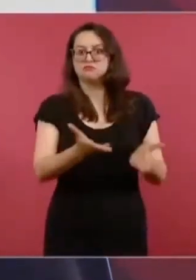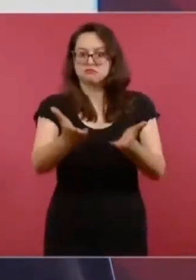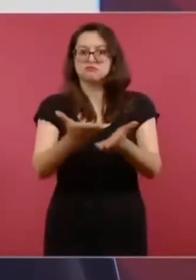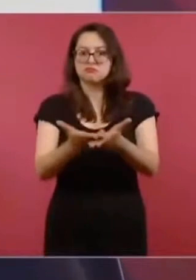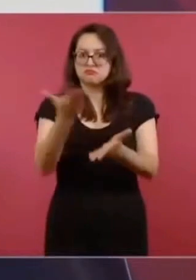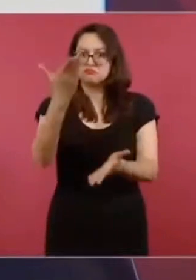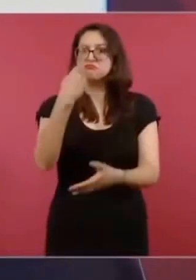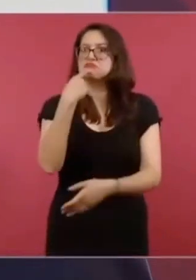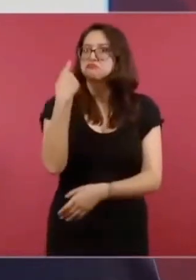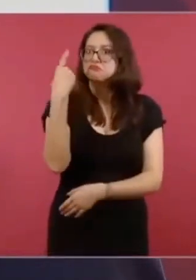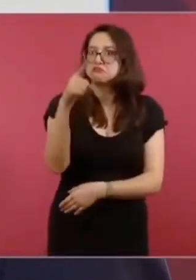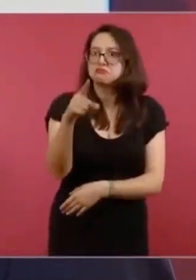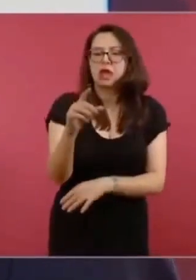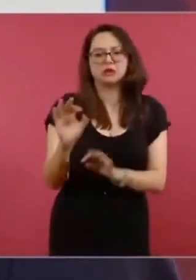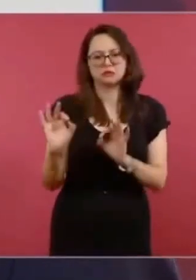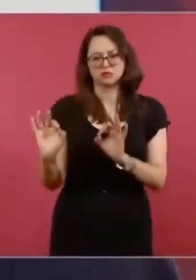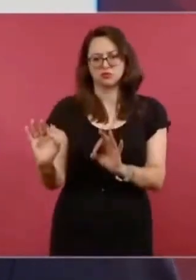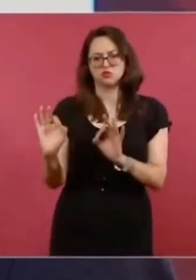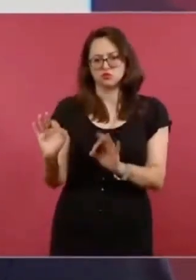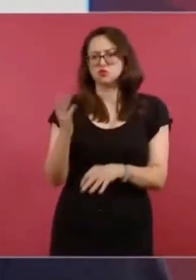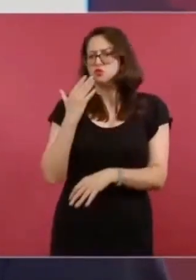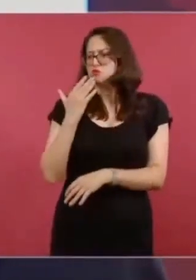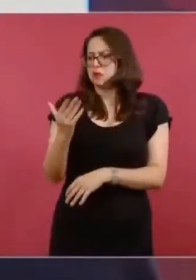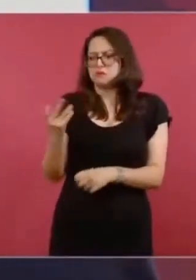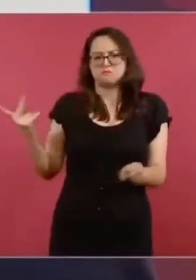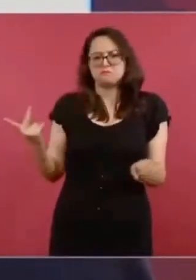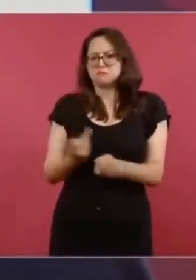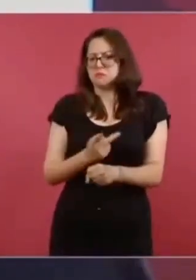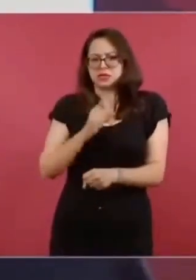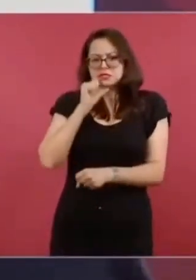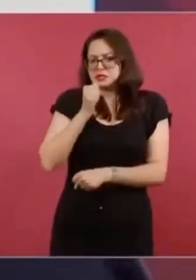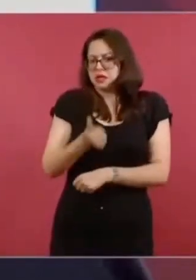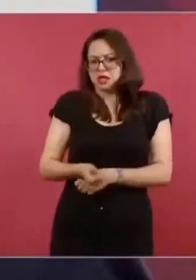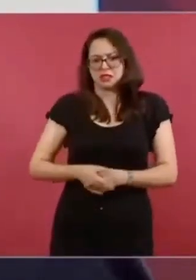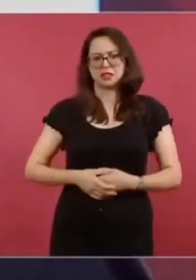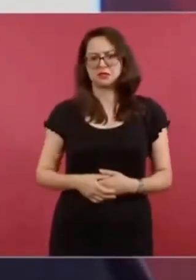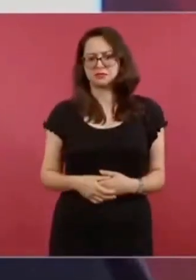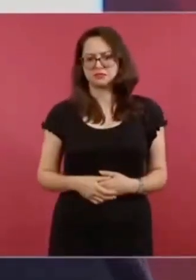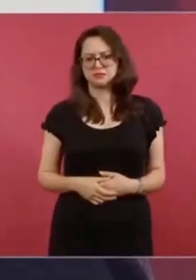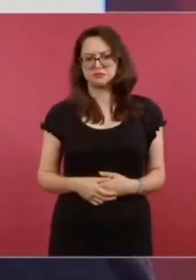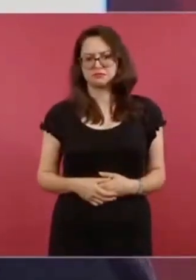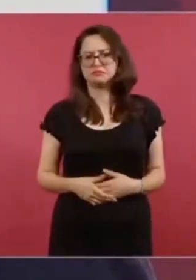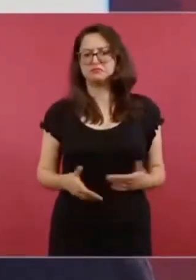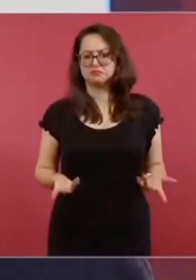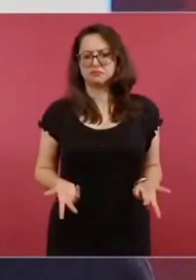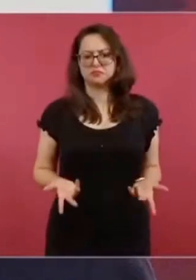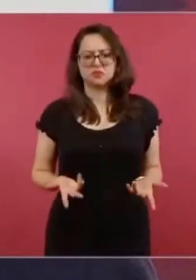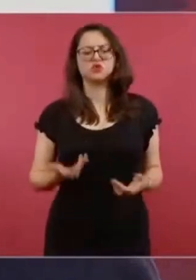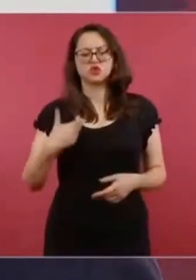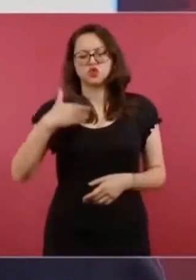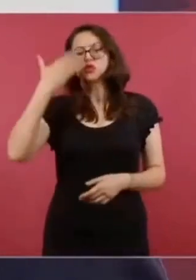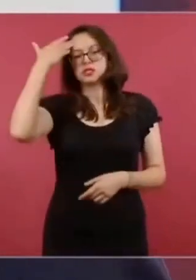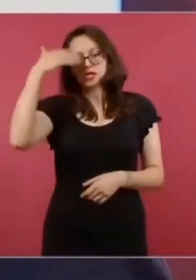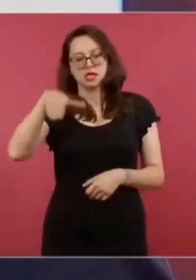no va a suceder absolutamente nada, me va a dar tiempo